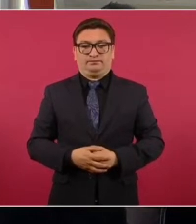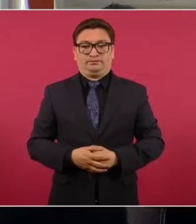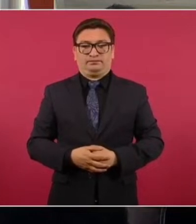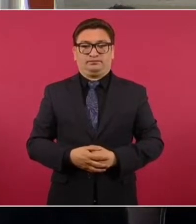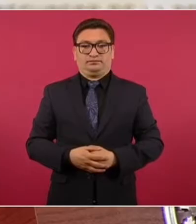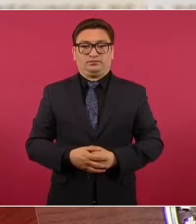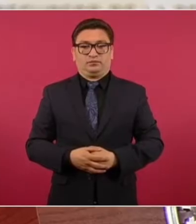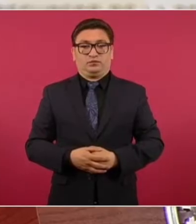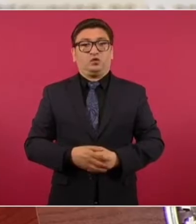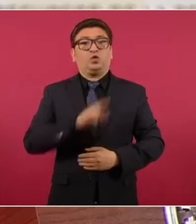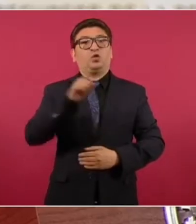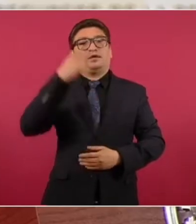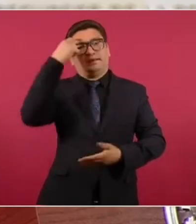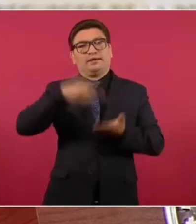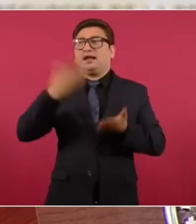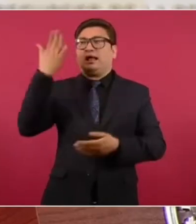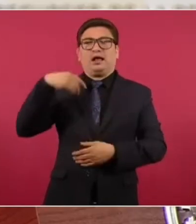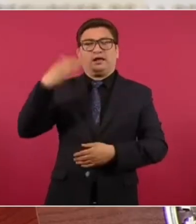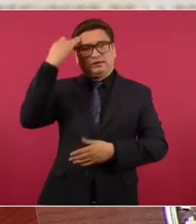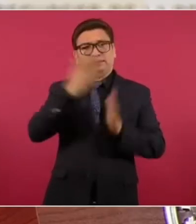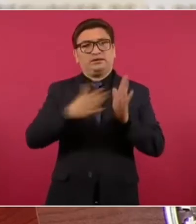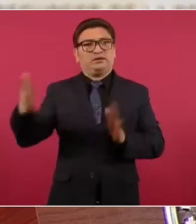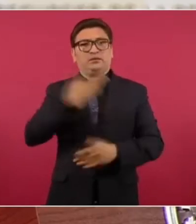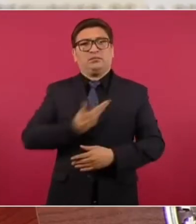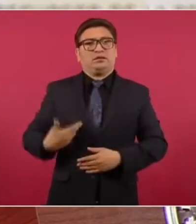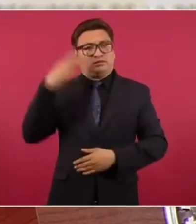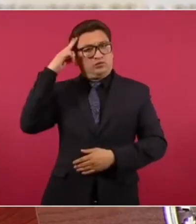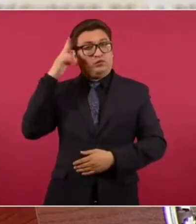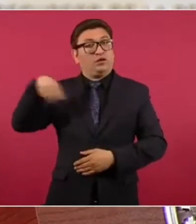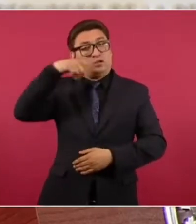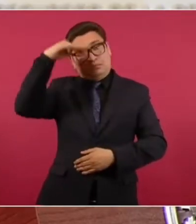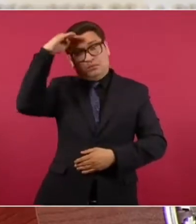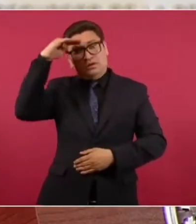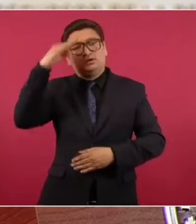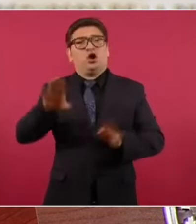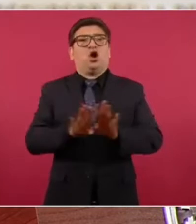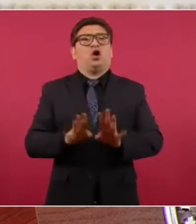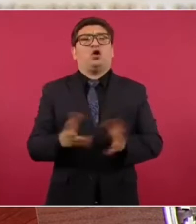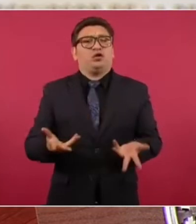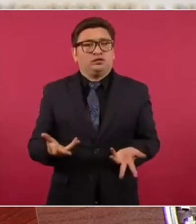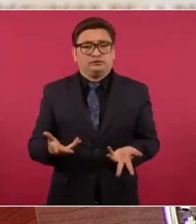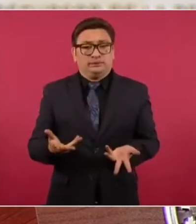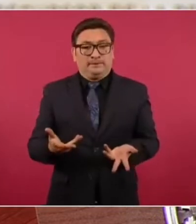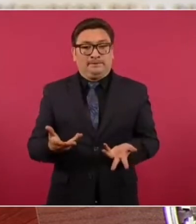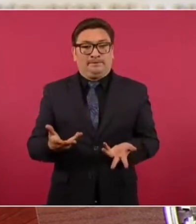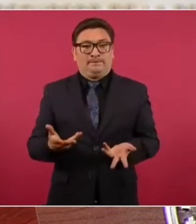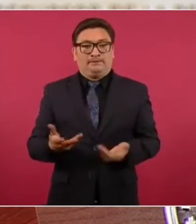¿Ustedes creen que en la época de Porfirio Díaz se llegó a pensar de que había que